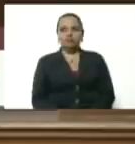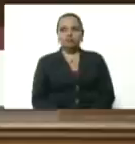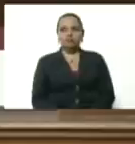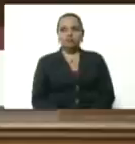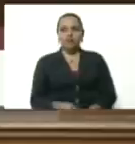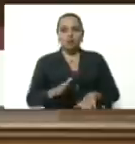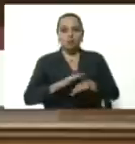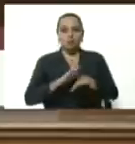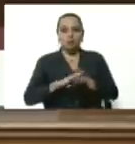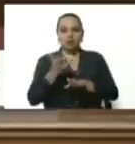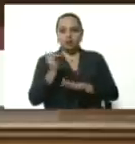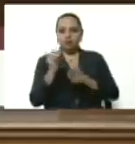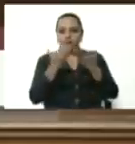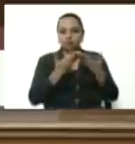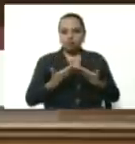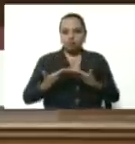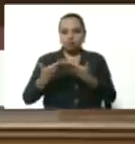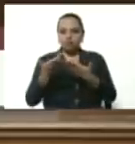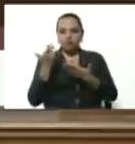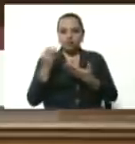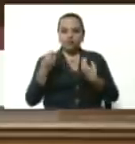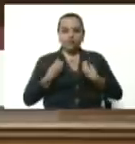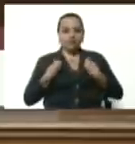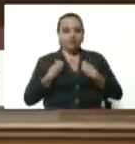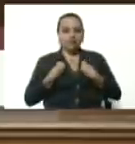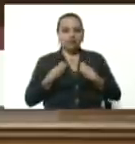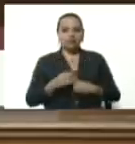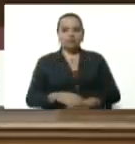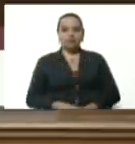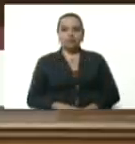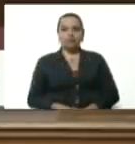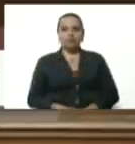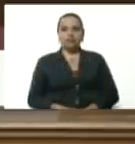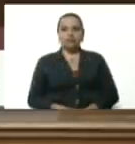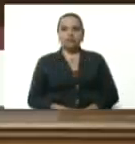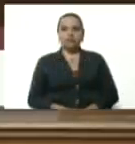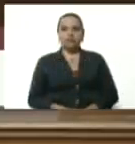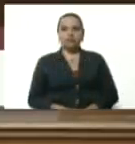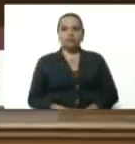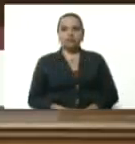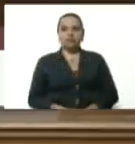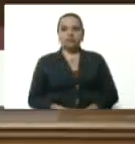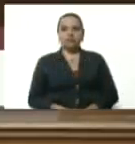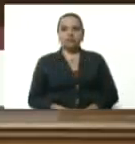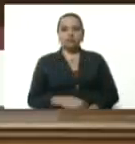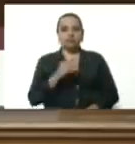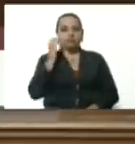Porque lo ha estudiado, le ha vivido. La ha vivido.